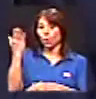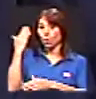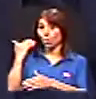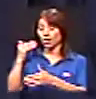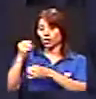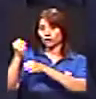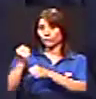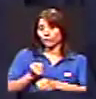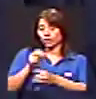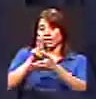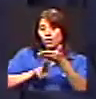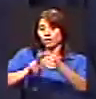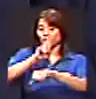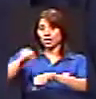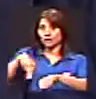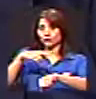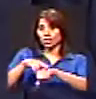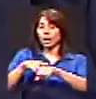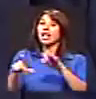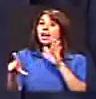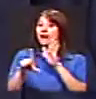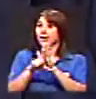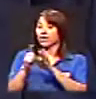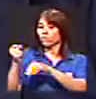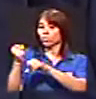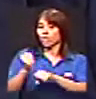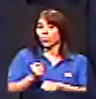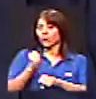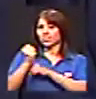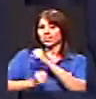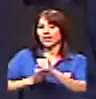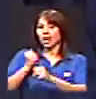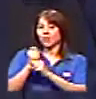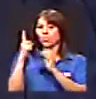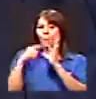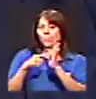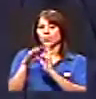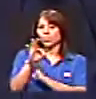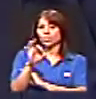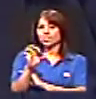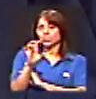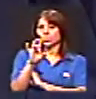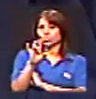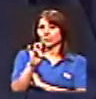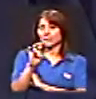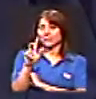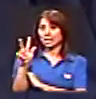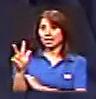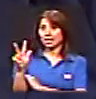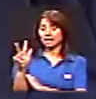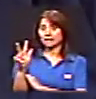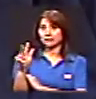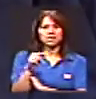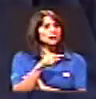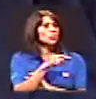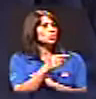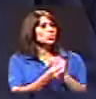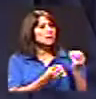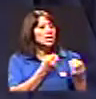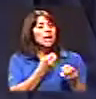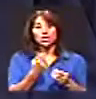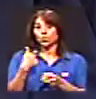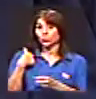funda, su ley fundadora es del año 73. ¿Y usted estaba en el 73? Yo en el 73 estaba